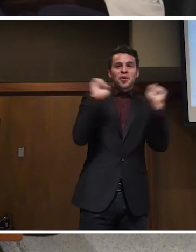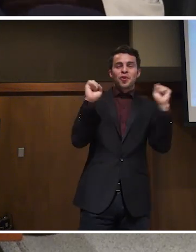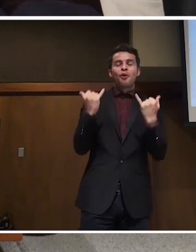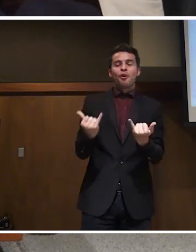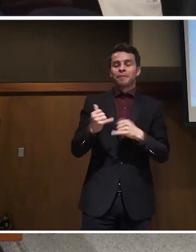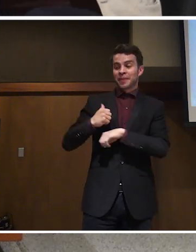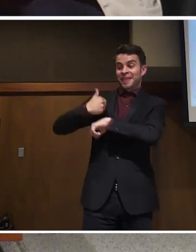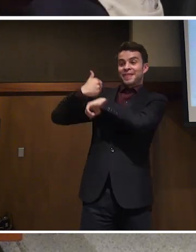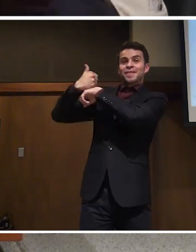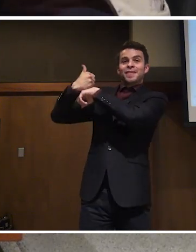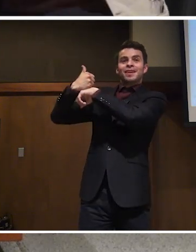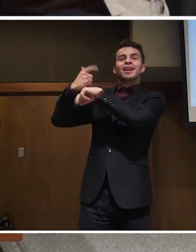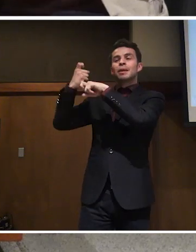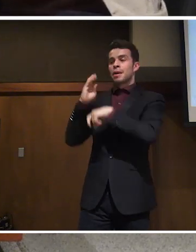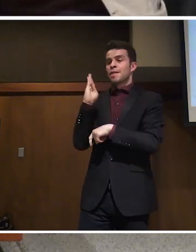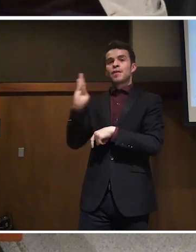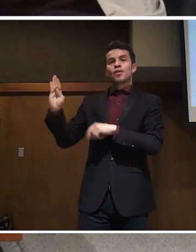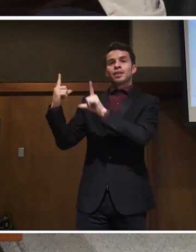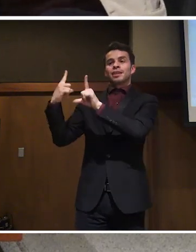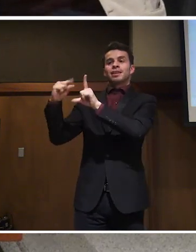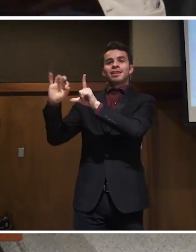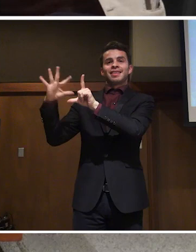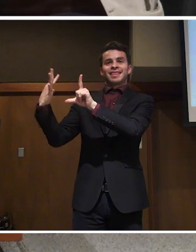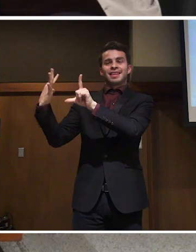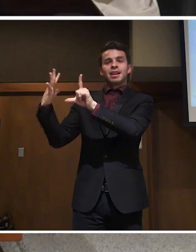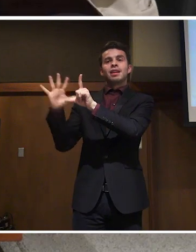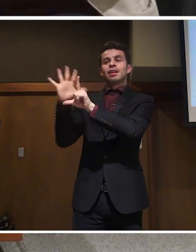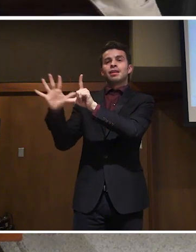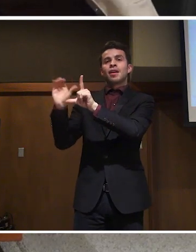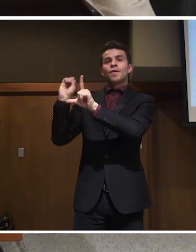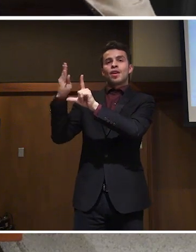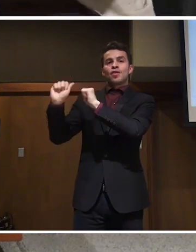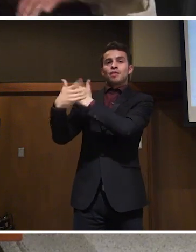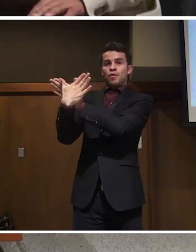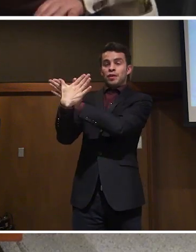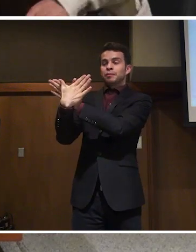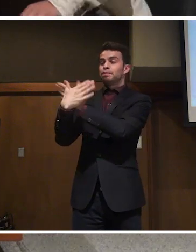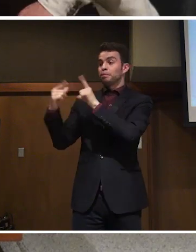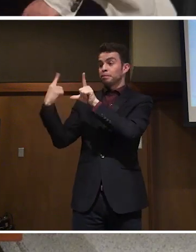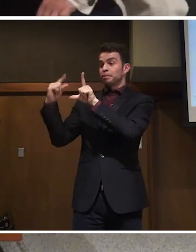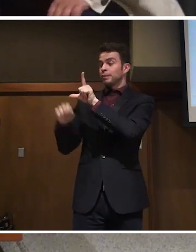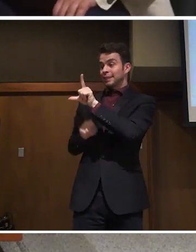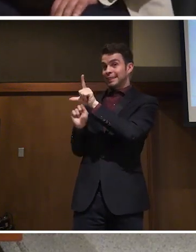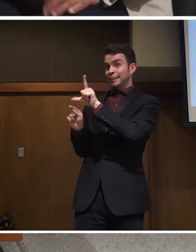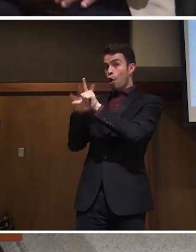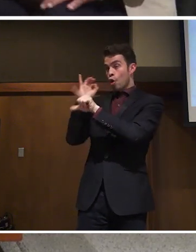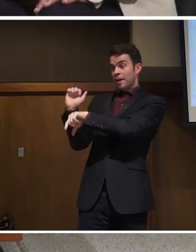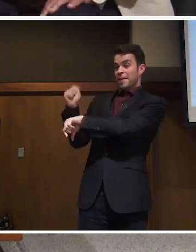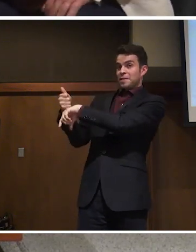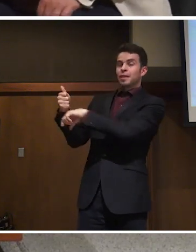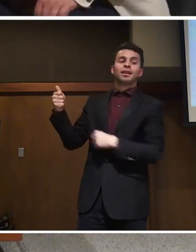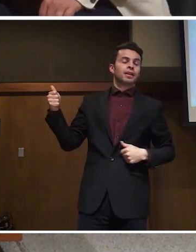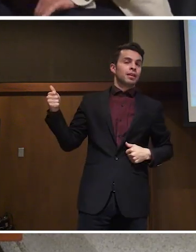hablando con el jefe de la biblioteca digital del banco, que está aquí en la Luis Ángel Arango, y me dijo